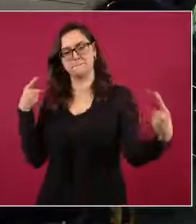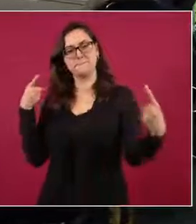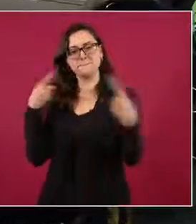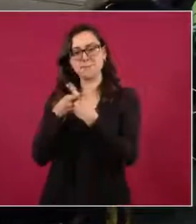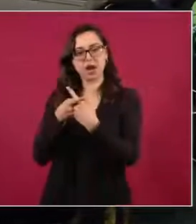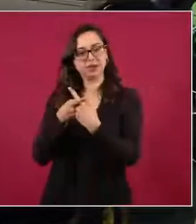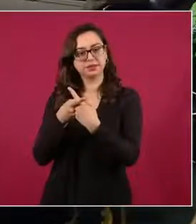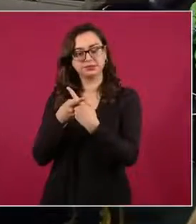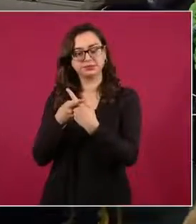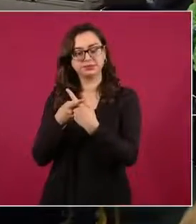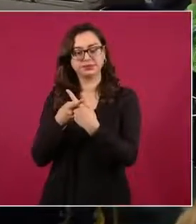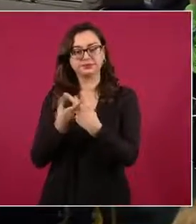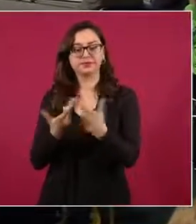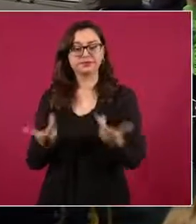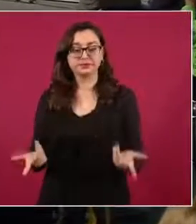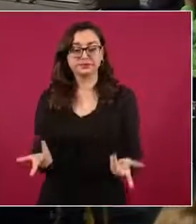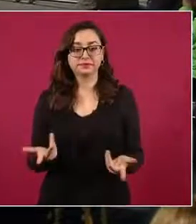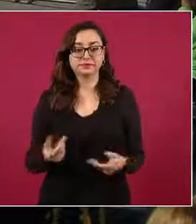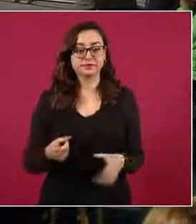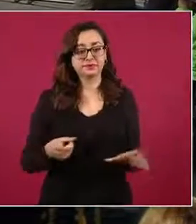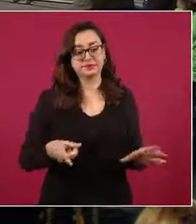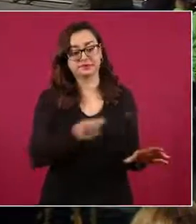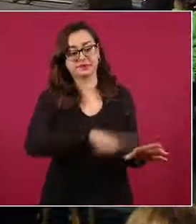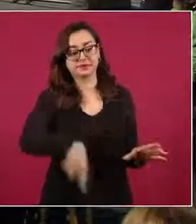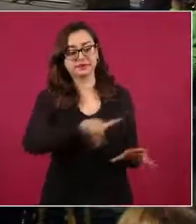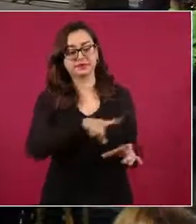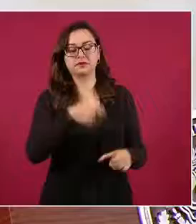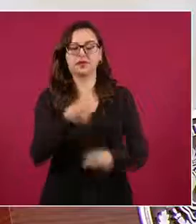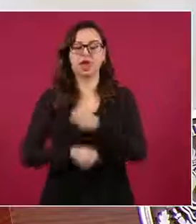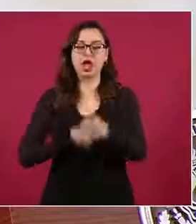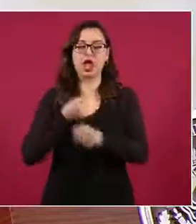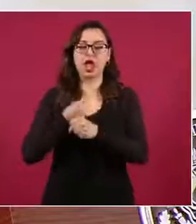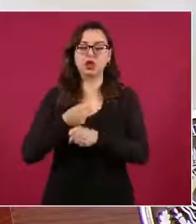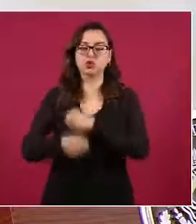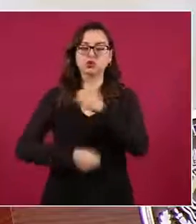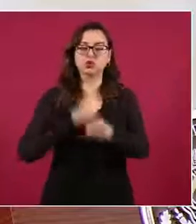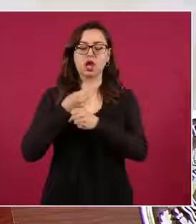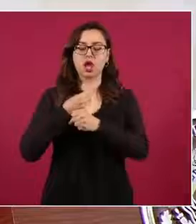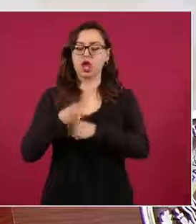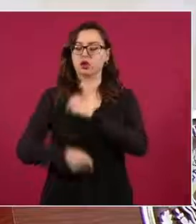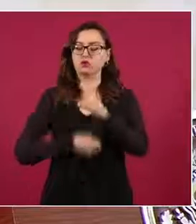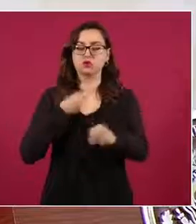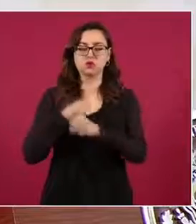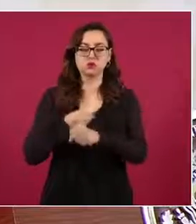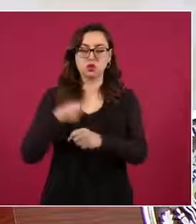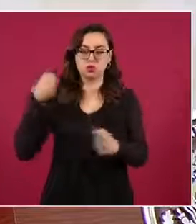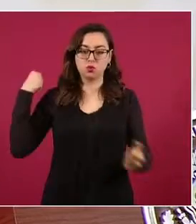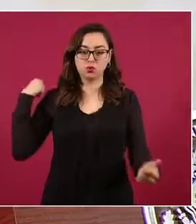distintas. Durante mucho tiempo, en el caso de la educación,